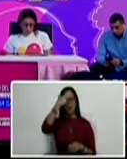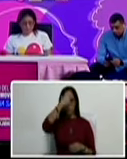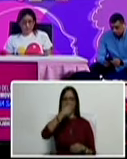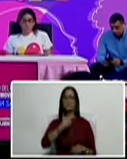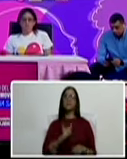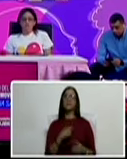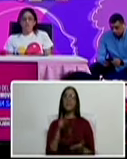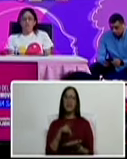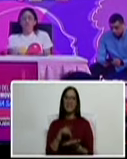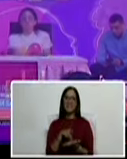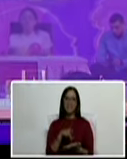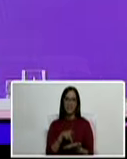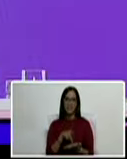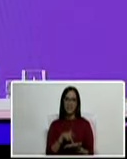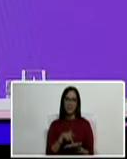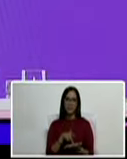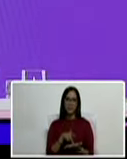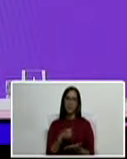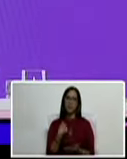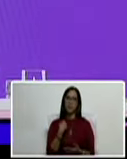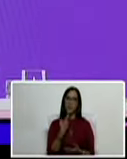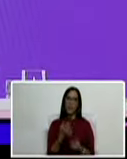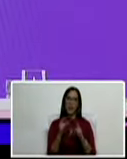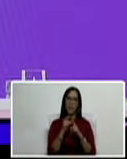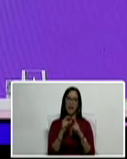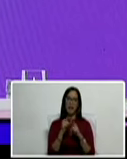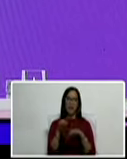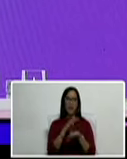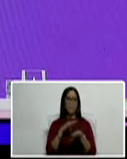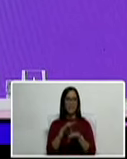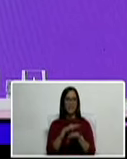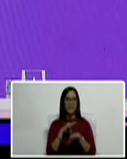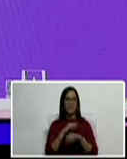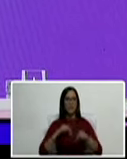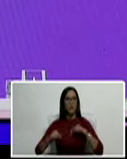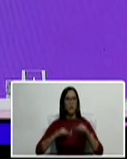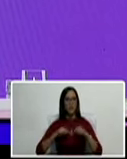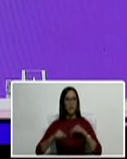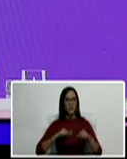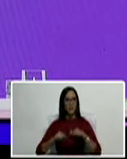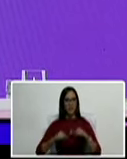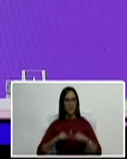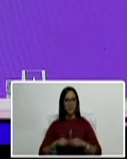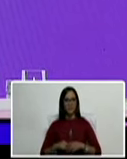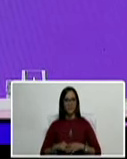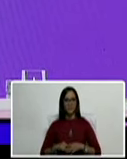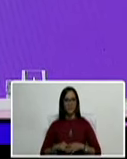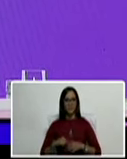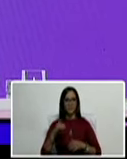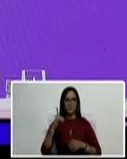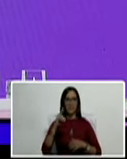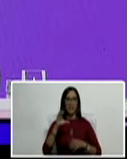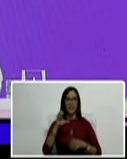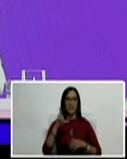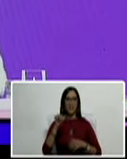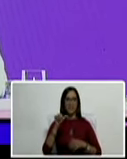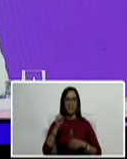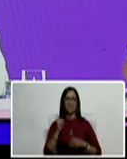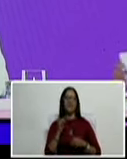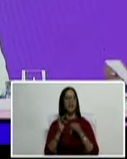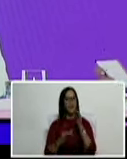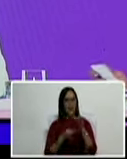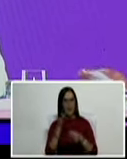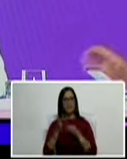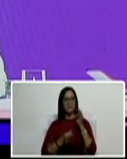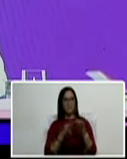y participativa. Yo le voy a dar la palabra a la ministra coordinadora, Delis Álvarez, para que nos haga